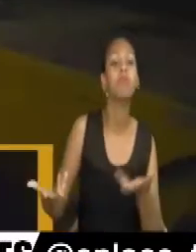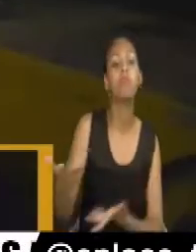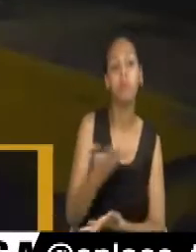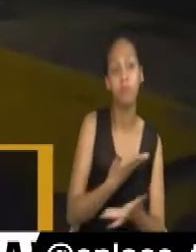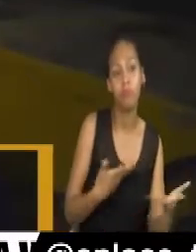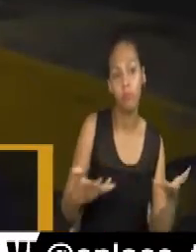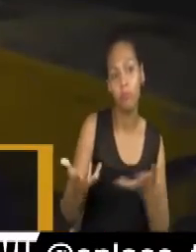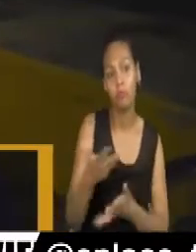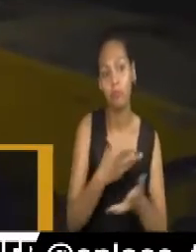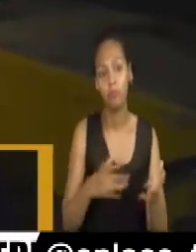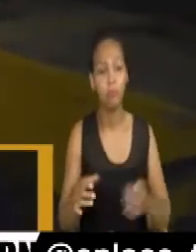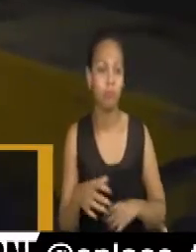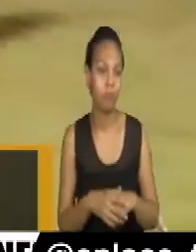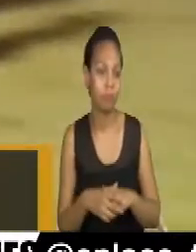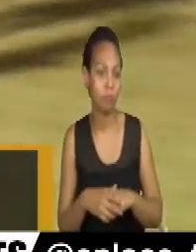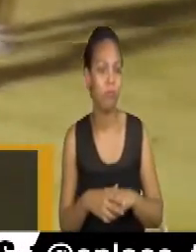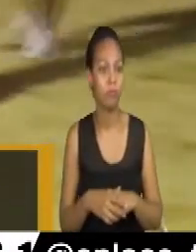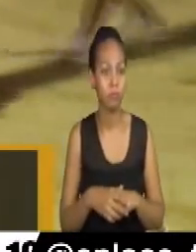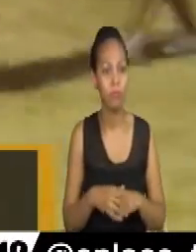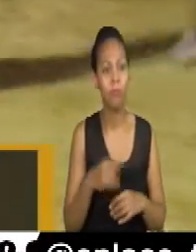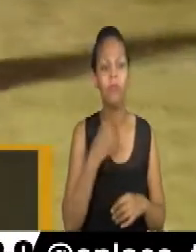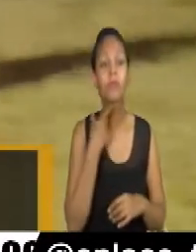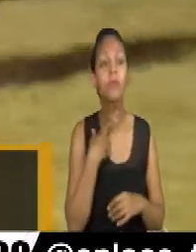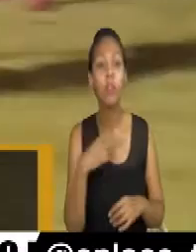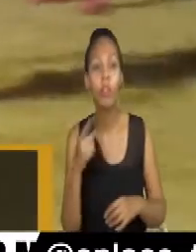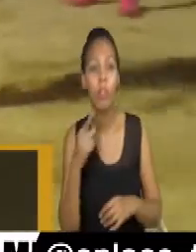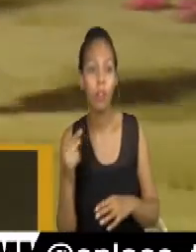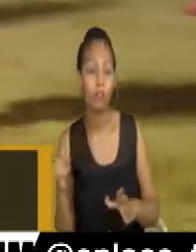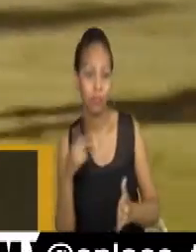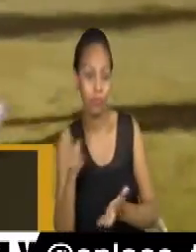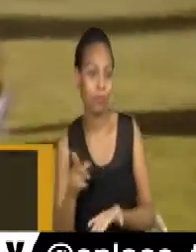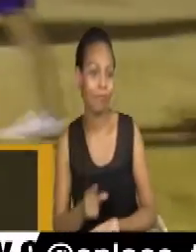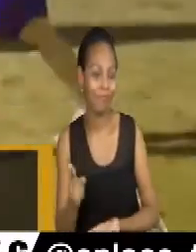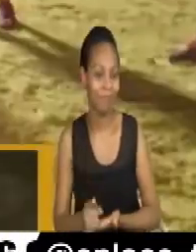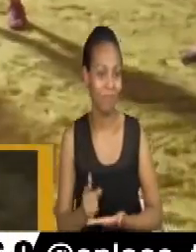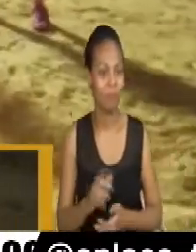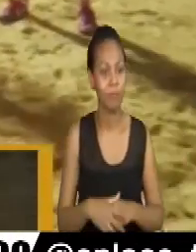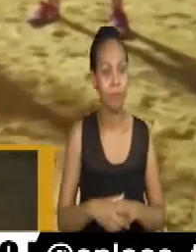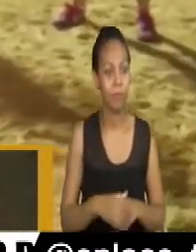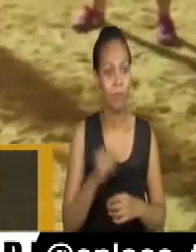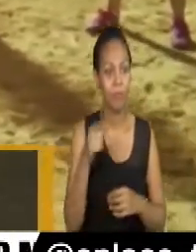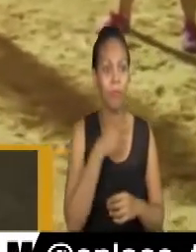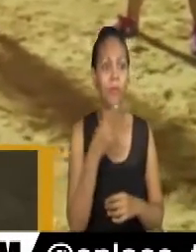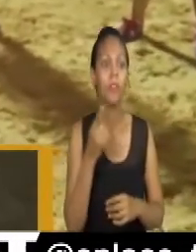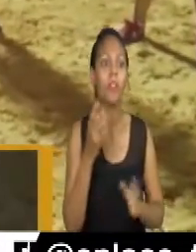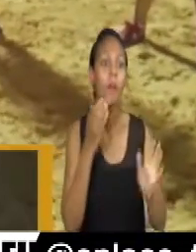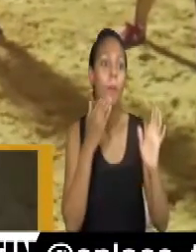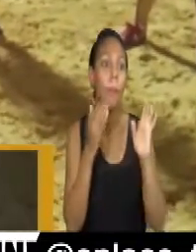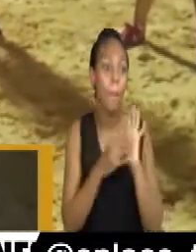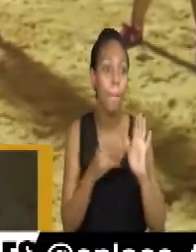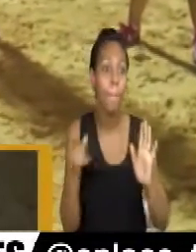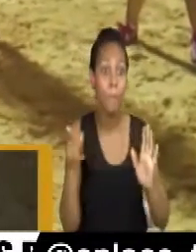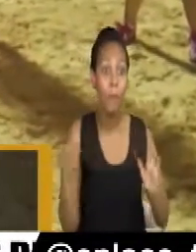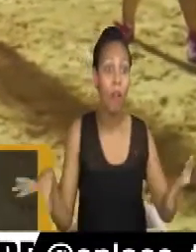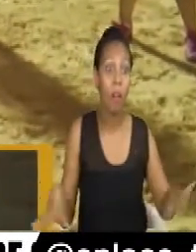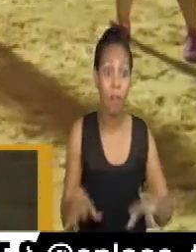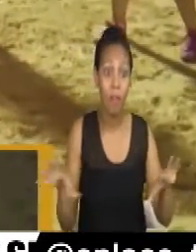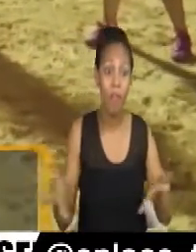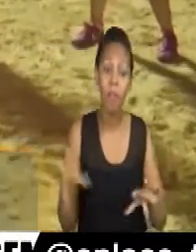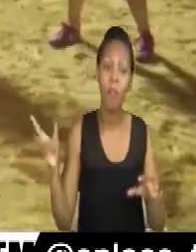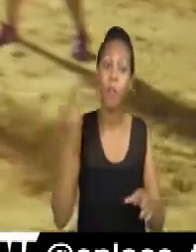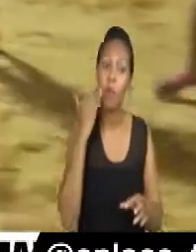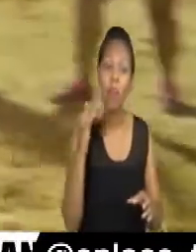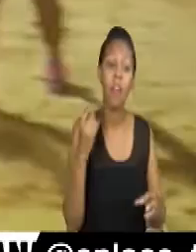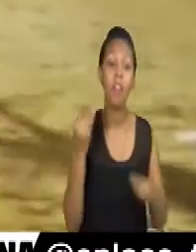me gusta mucho ser puntera. Los protagonistas de estos encuentros deportivos resaltan estos espacios donde ellas se pueden mostrar